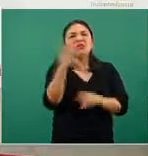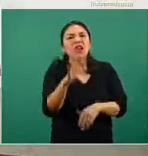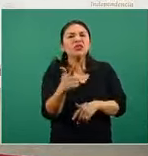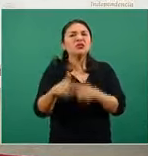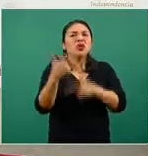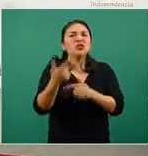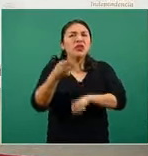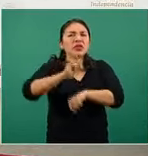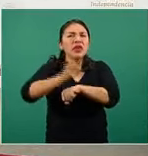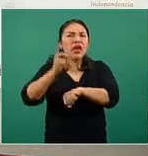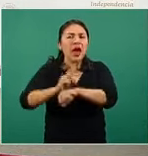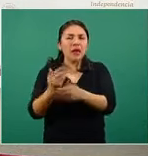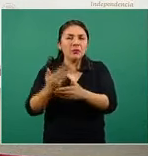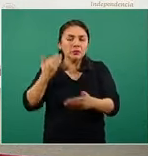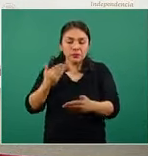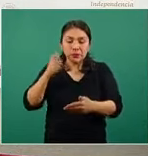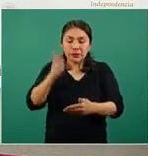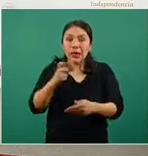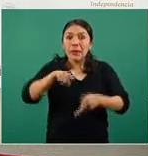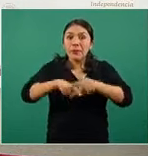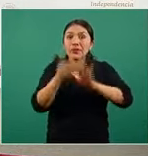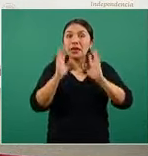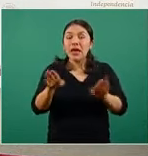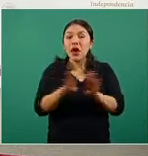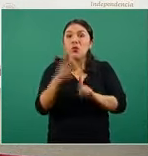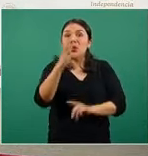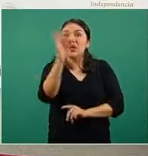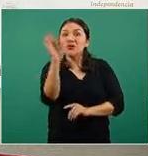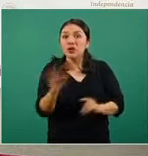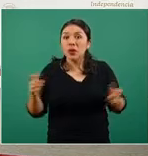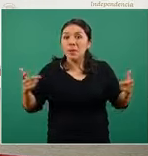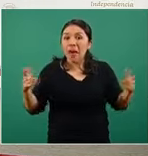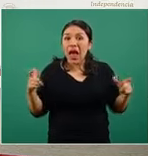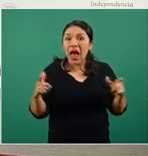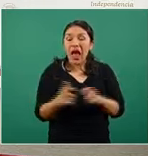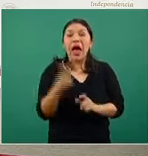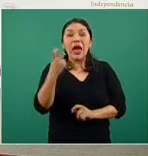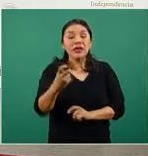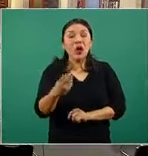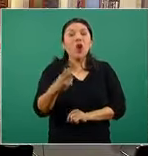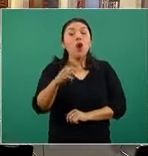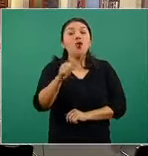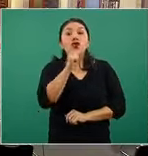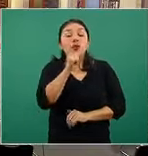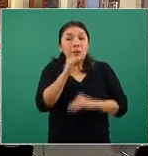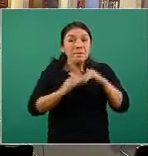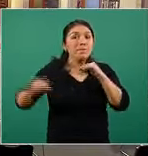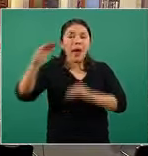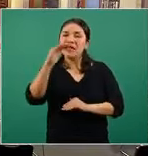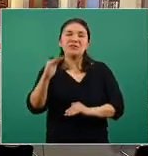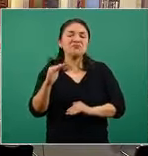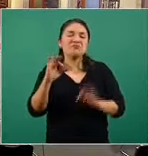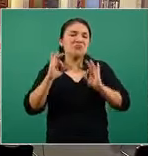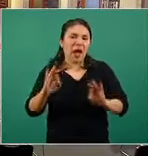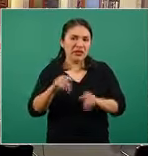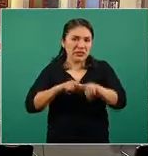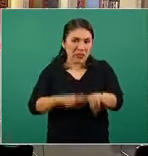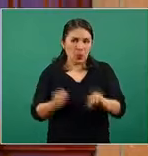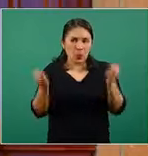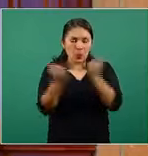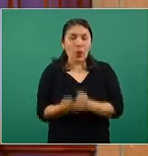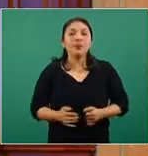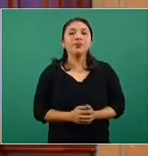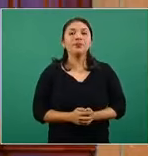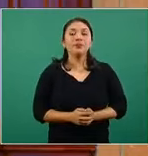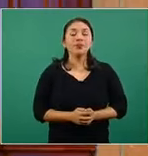días, desde que se empezó a lograr este 3% y no se ha incrementado. Para efectos